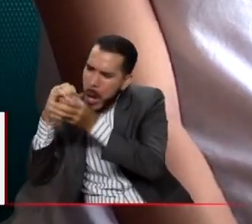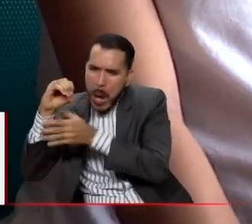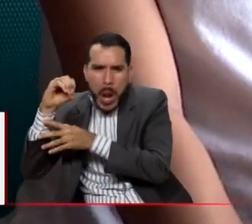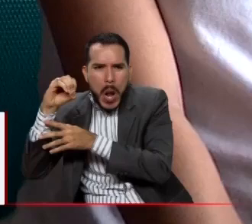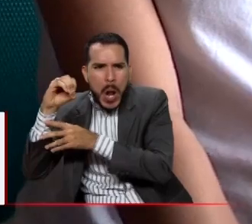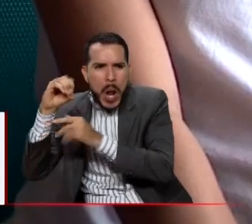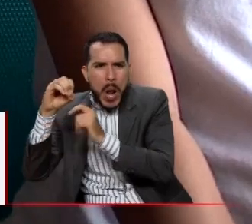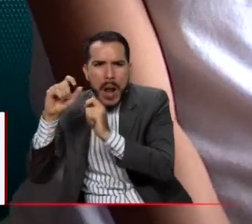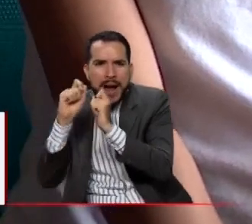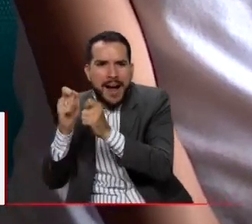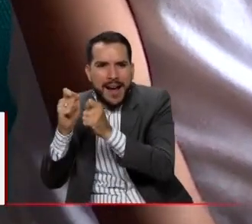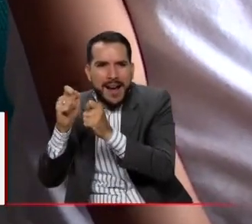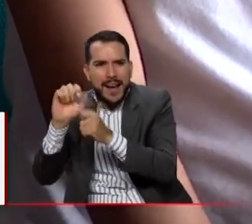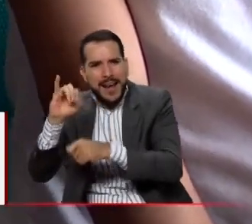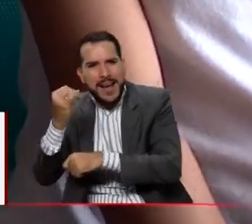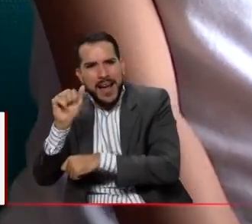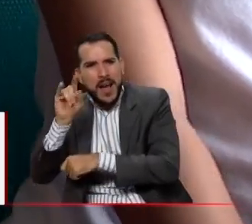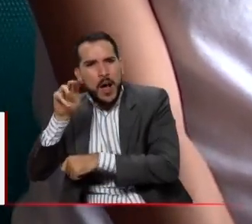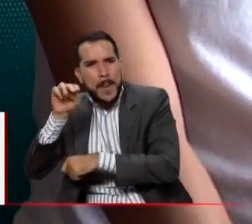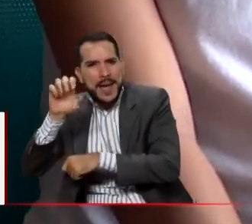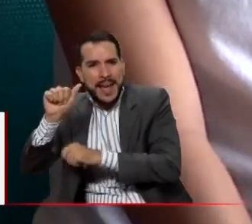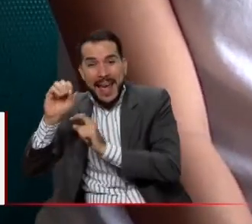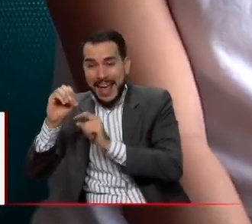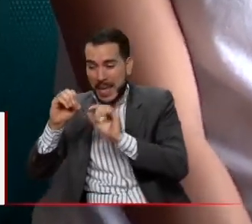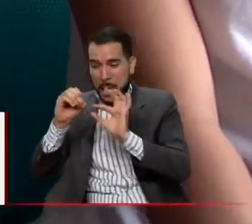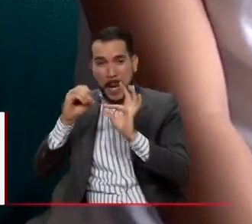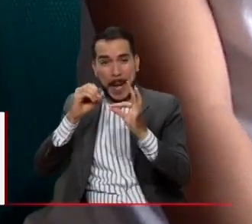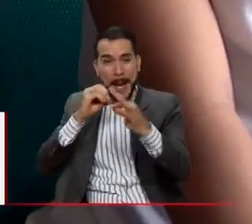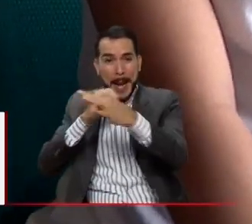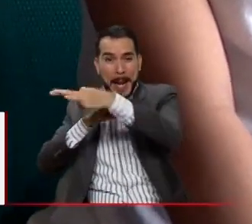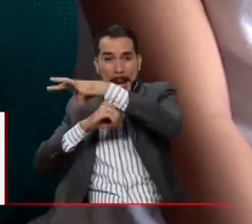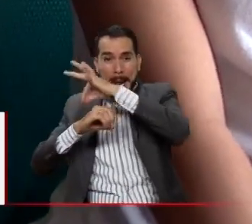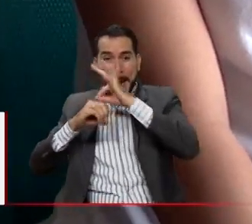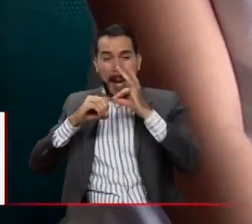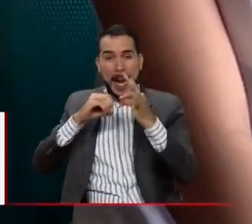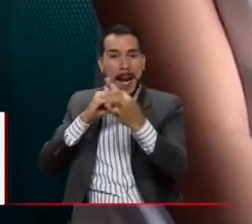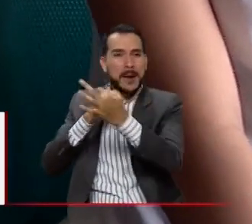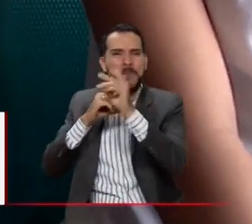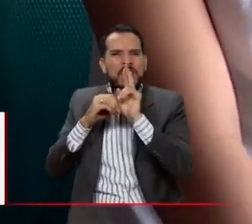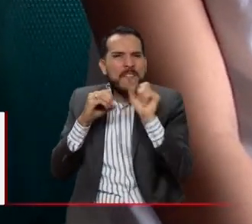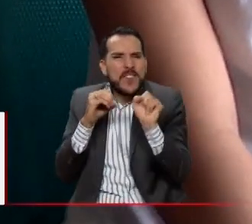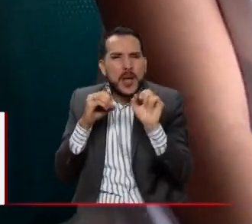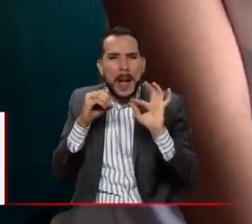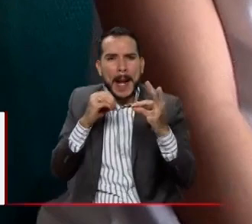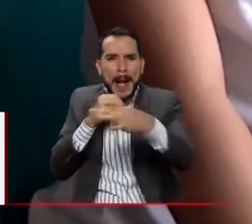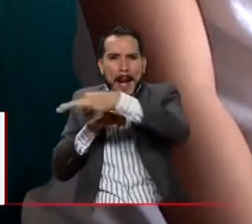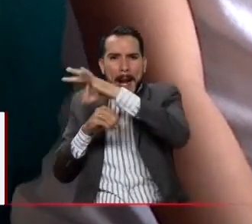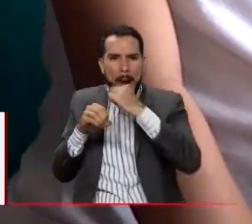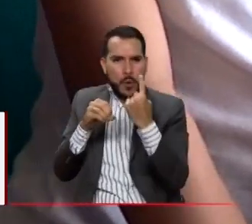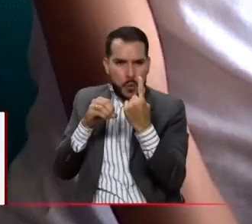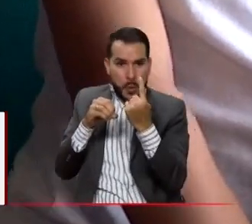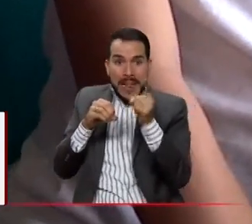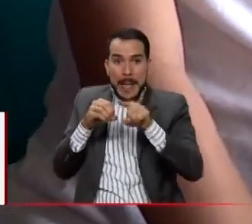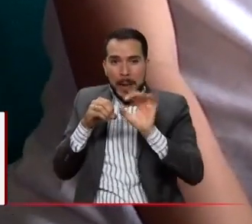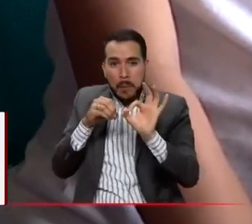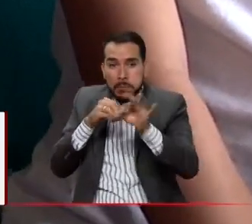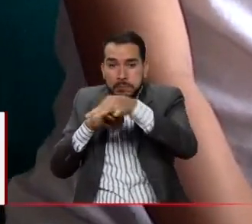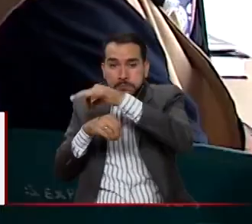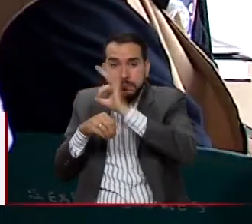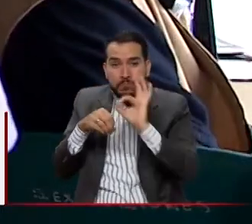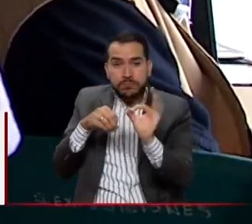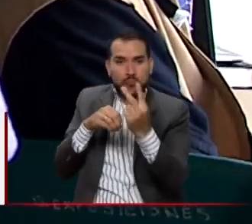eh muchos bueno no tiene muchos años tiene un anillo de hielo que lo rodea y dos lunas que se llaman hiak y